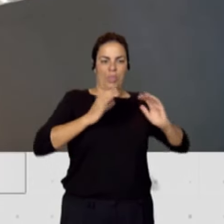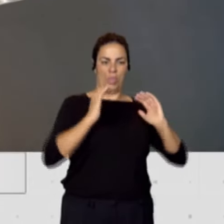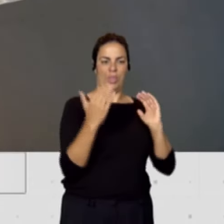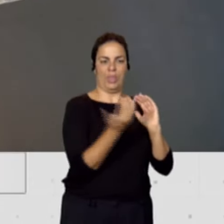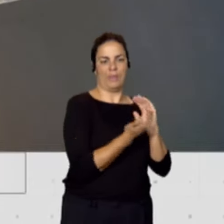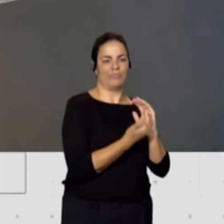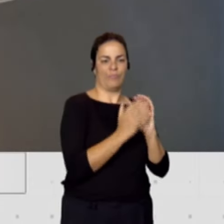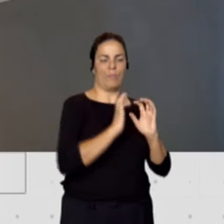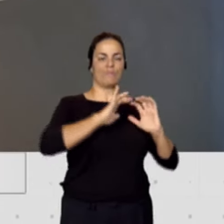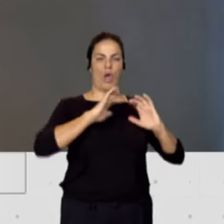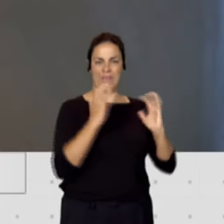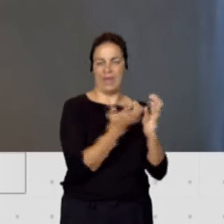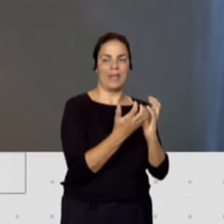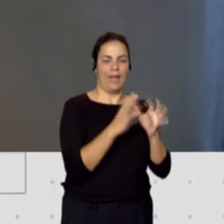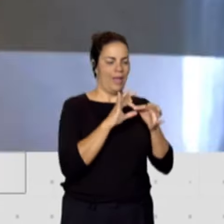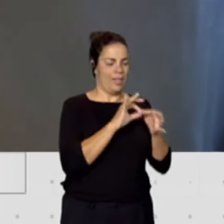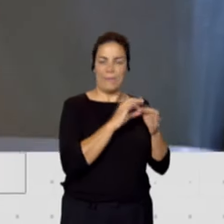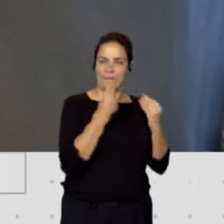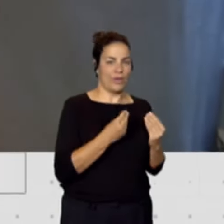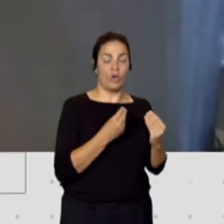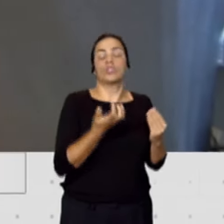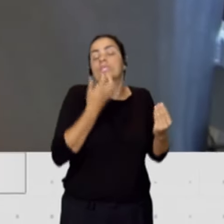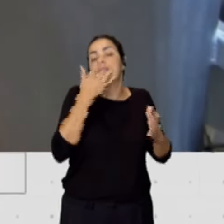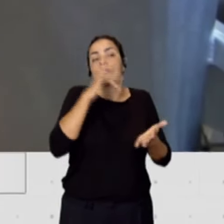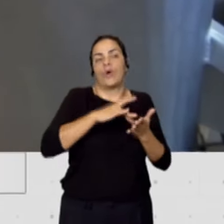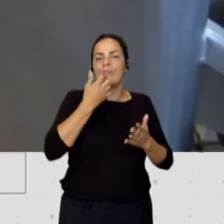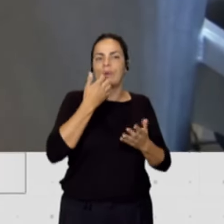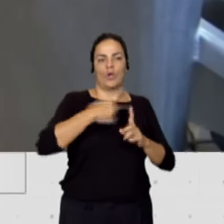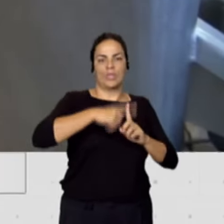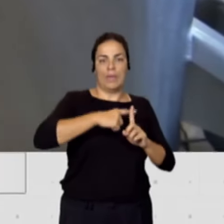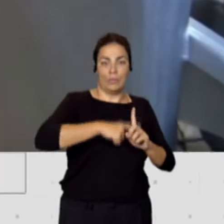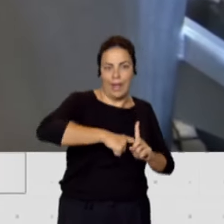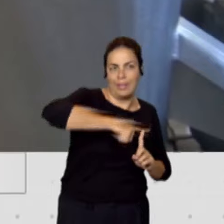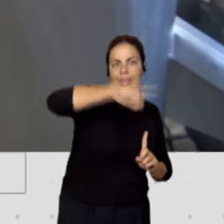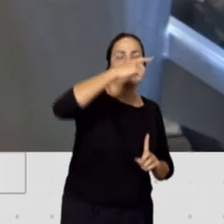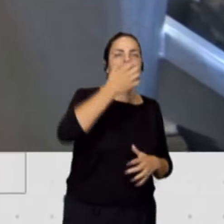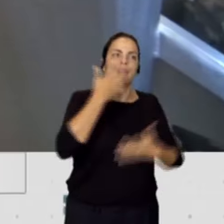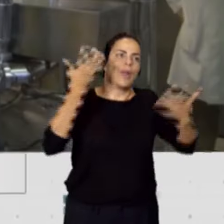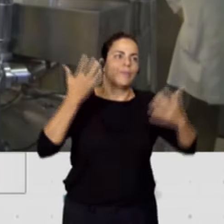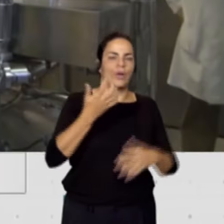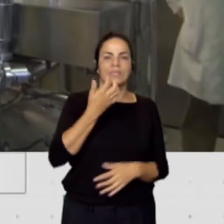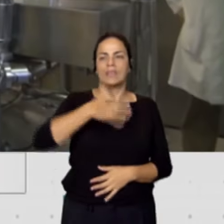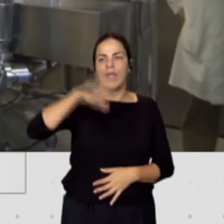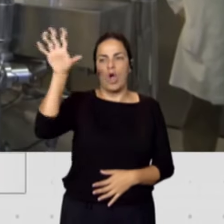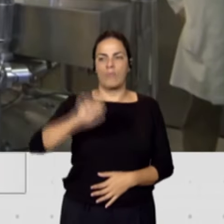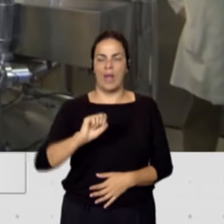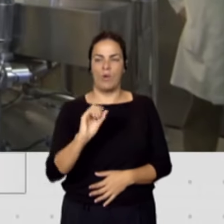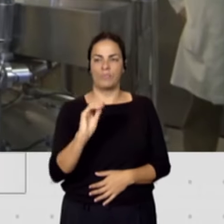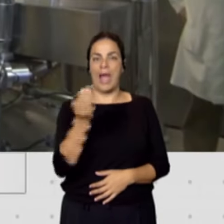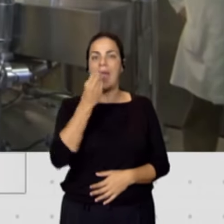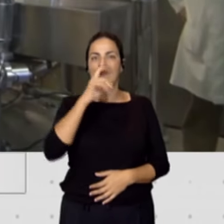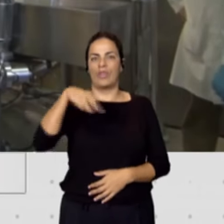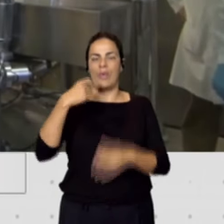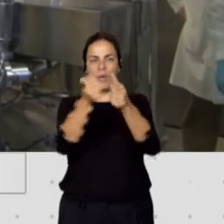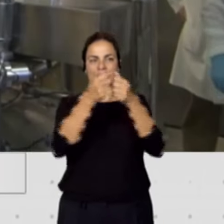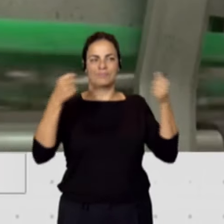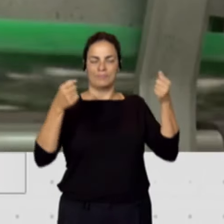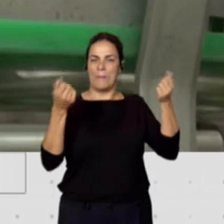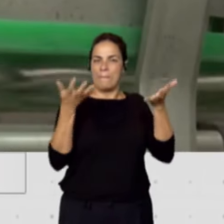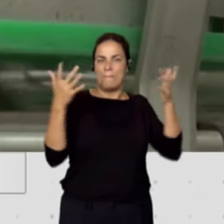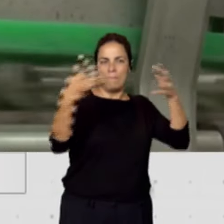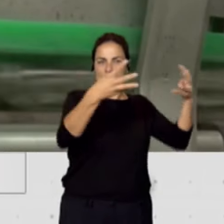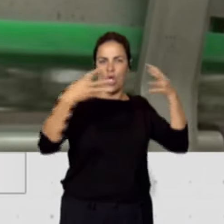condiciones por ejemplo de incremento de temperatura que es muy habitual por ejemplo cuando compramos eh alimentos que metemos en el microondas